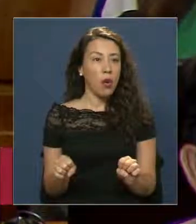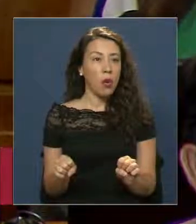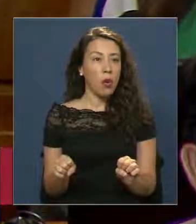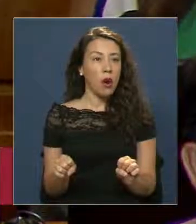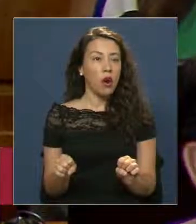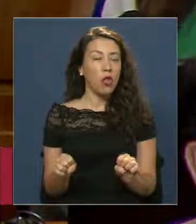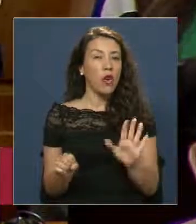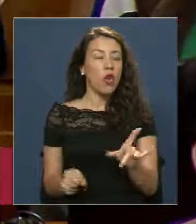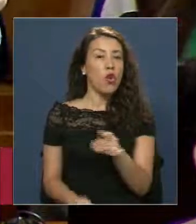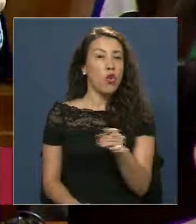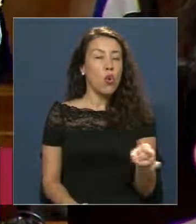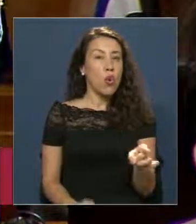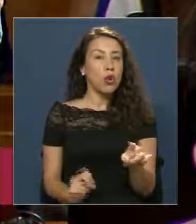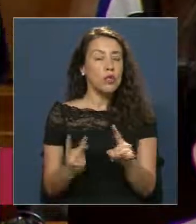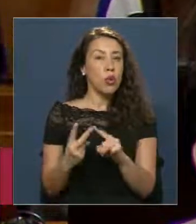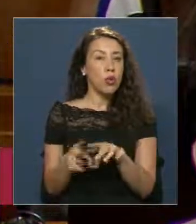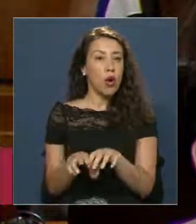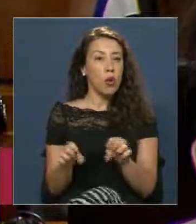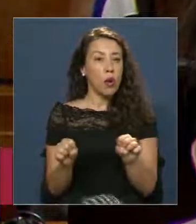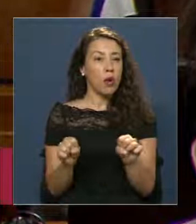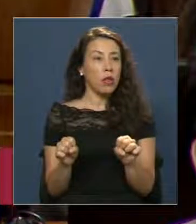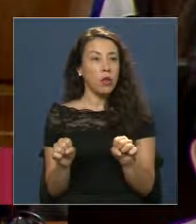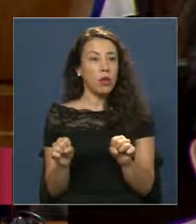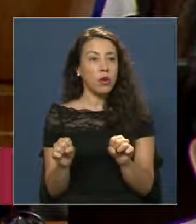otro. Perdón, el hecho que hayamos acordado